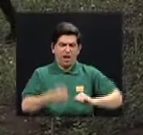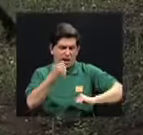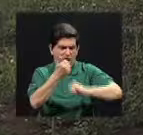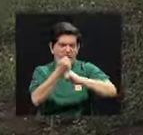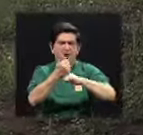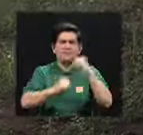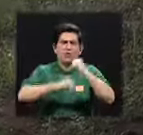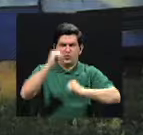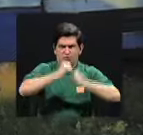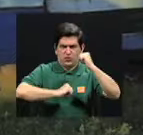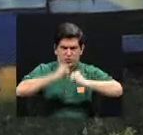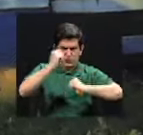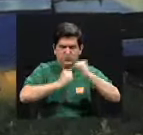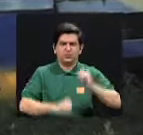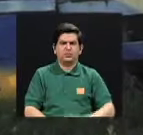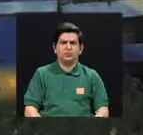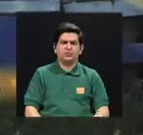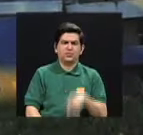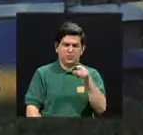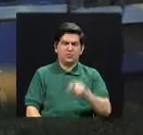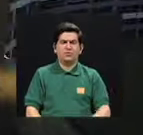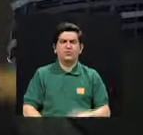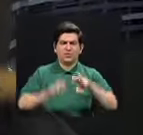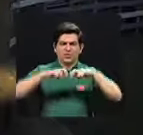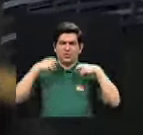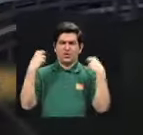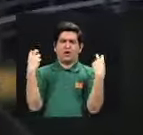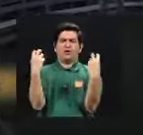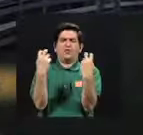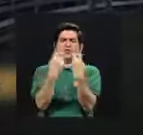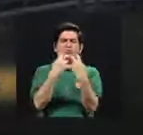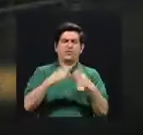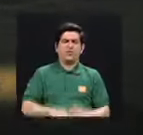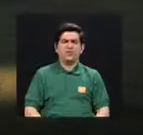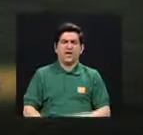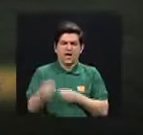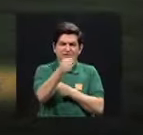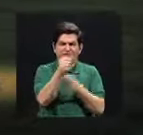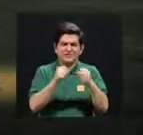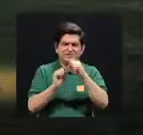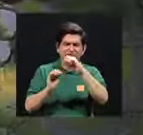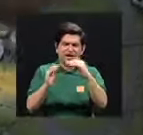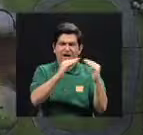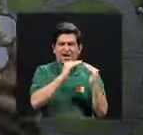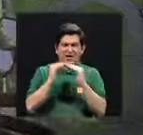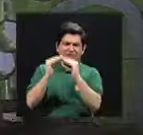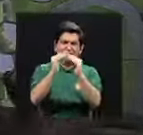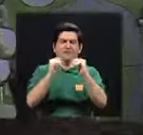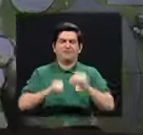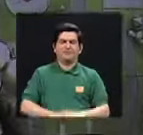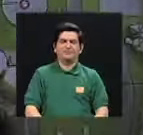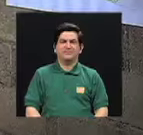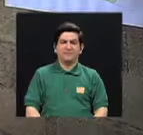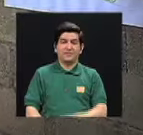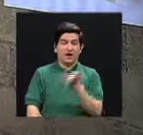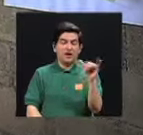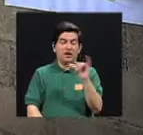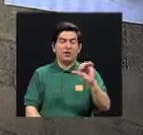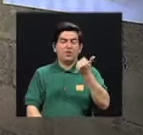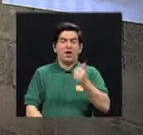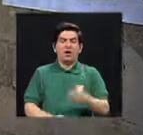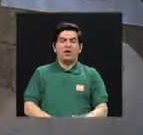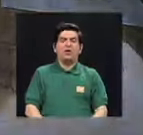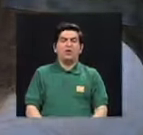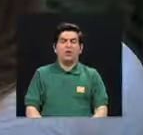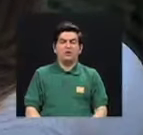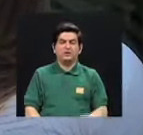en infraestructura, con el redondel, con el salón comunal y con